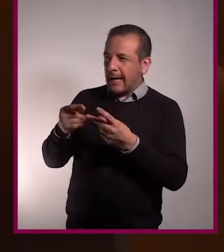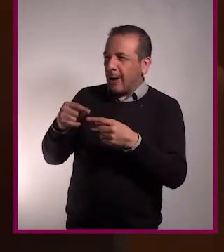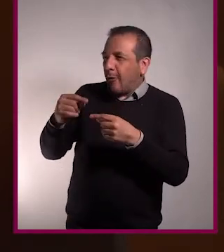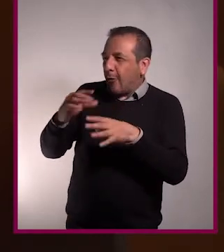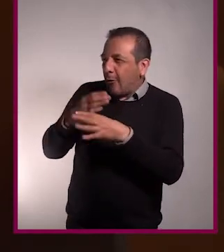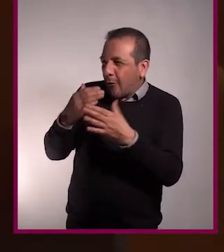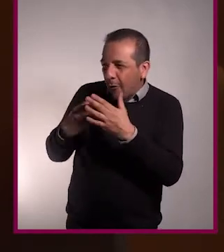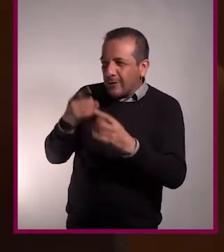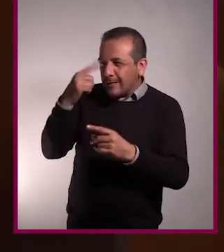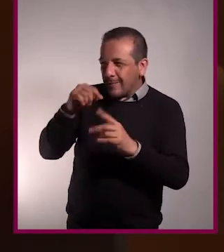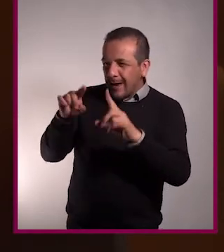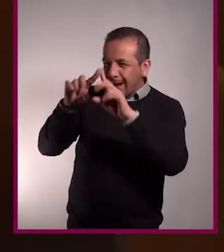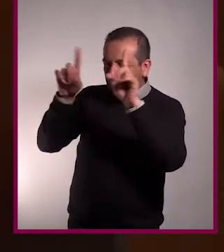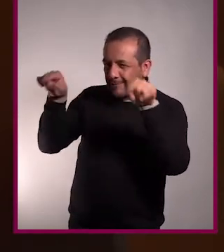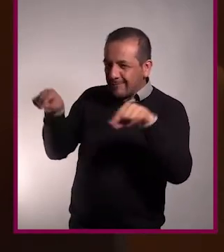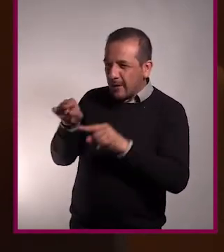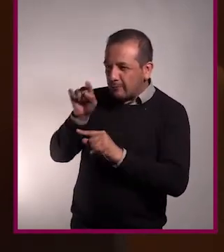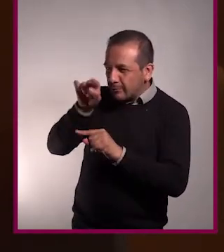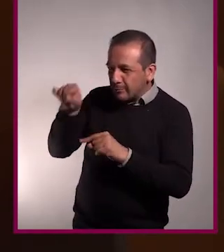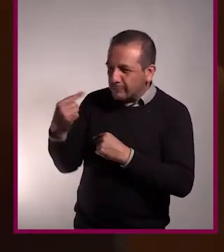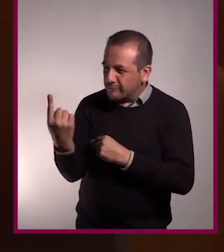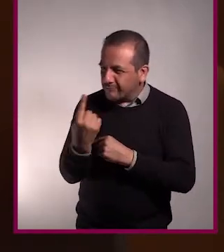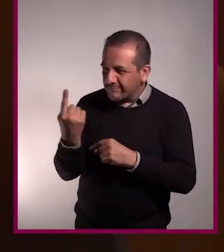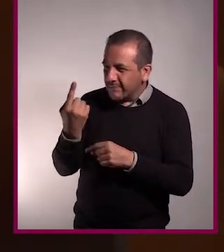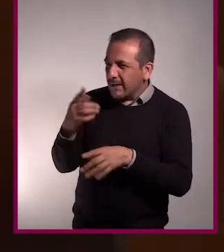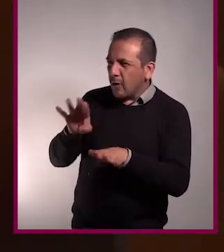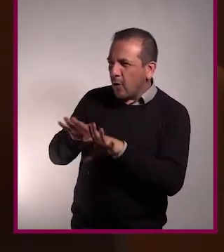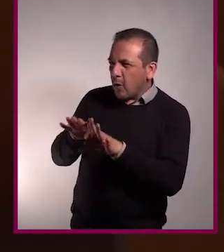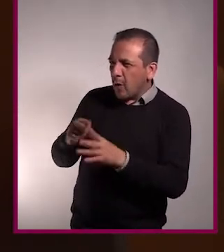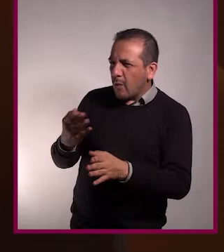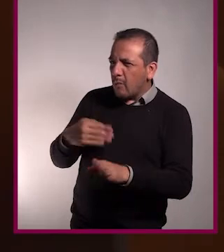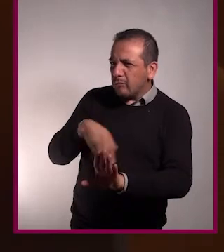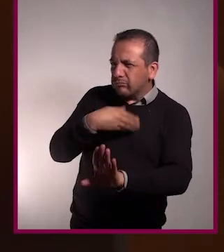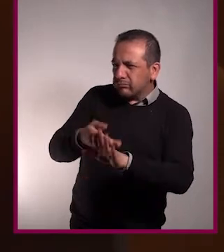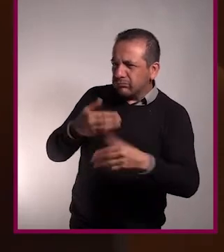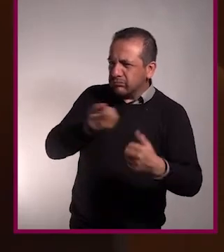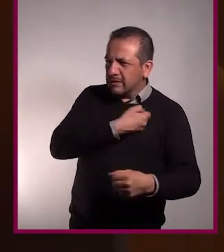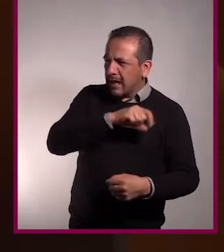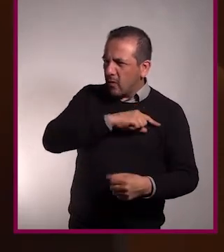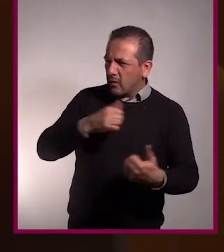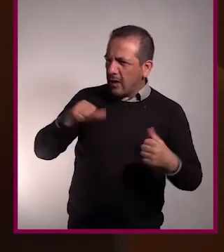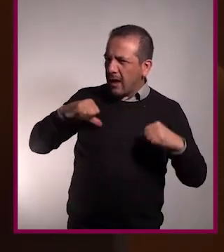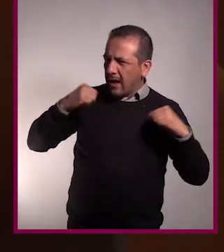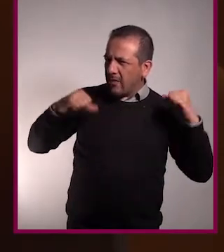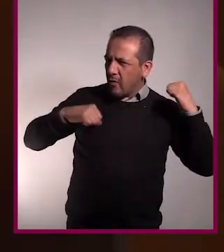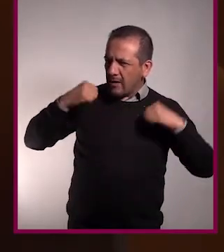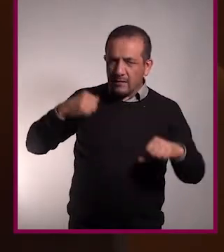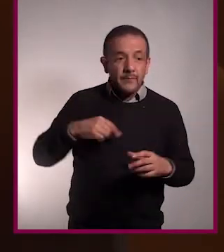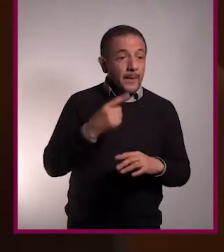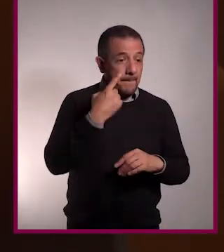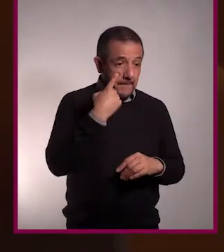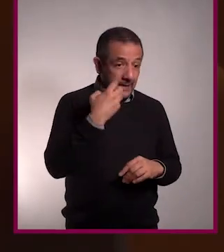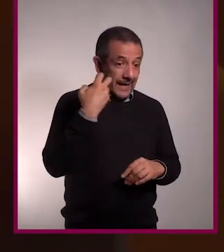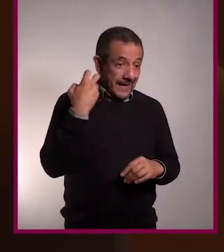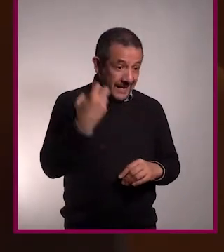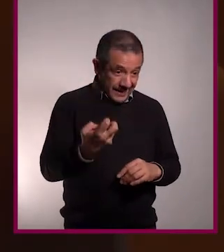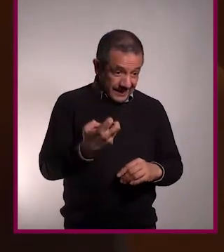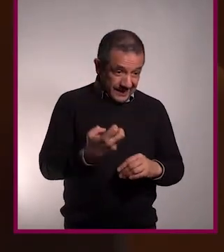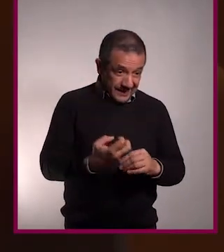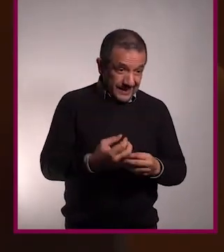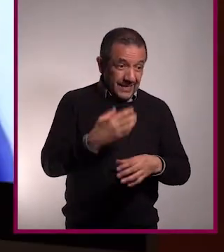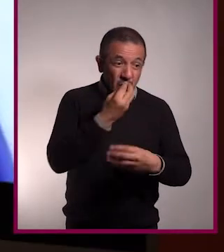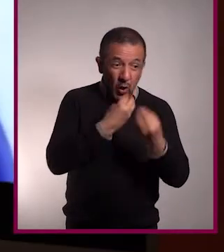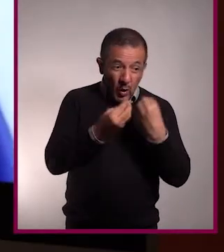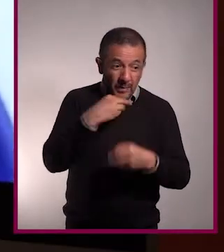de la botana, papitas, churritos, snacks de carne, burritos del microondas, ¿cuál es el daño que causan a la salud en los